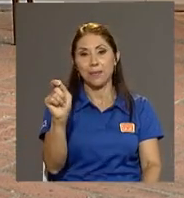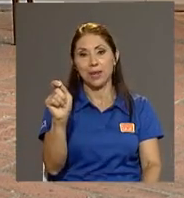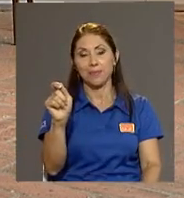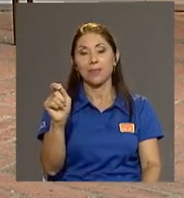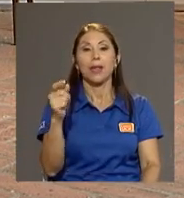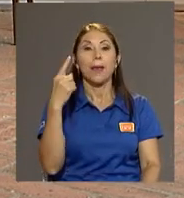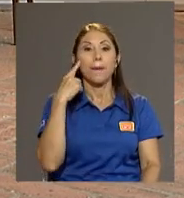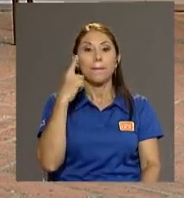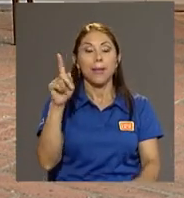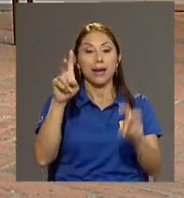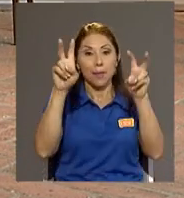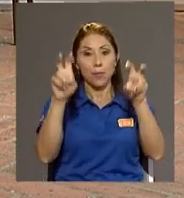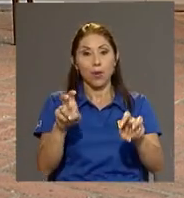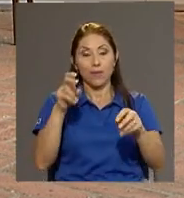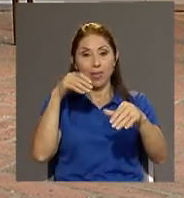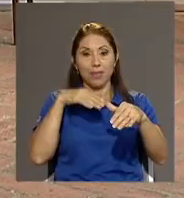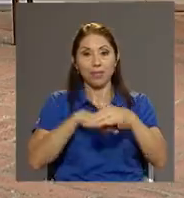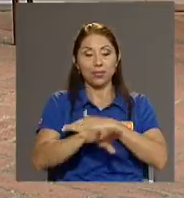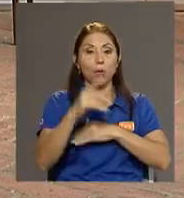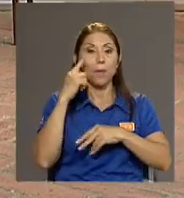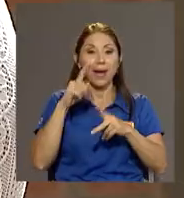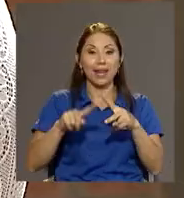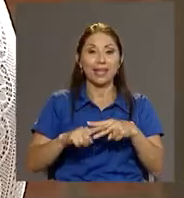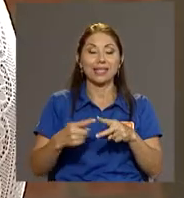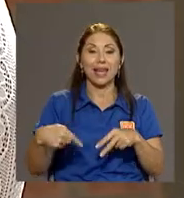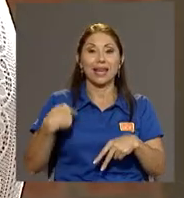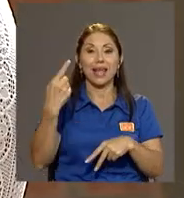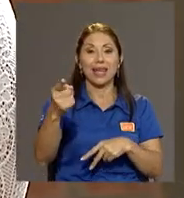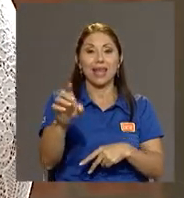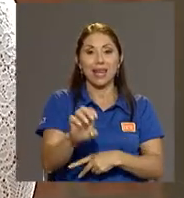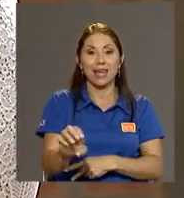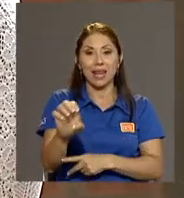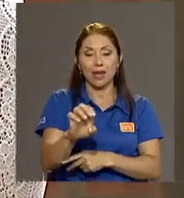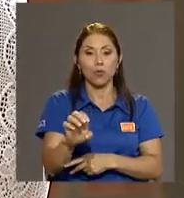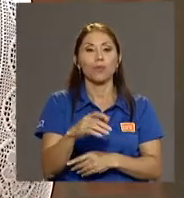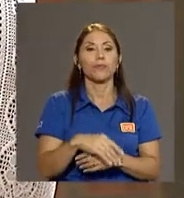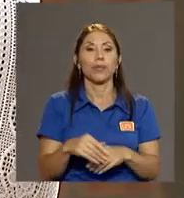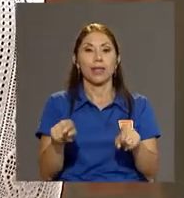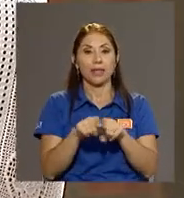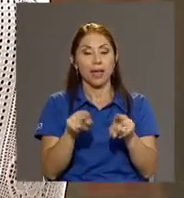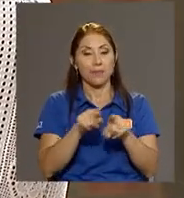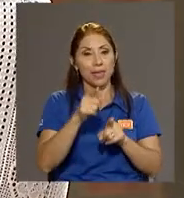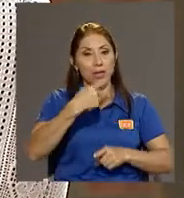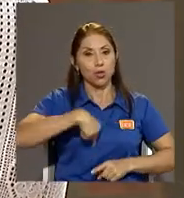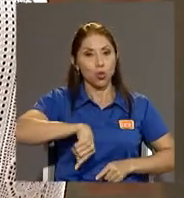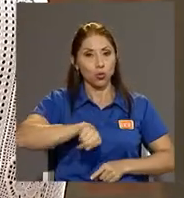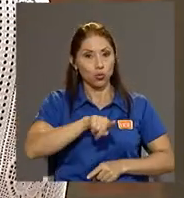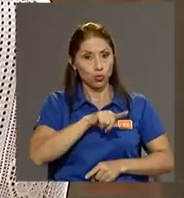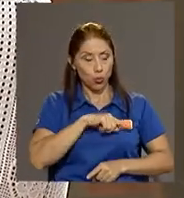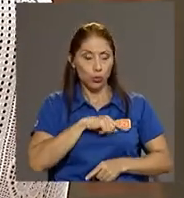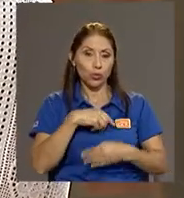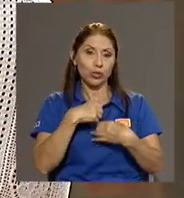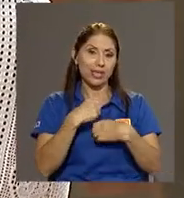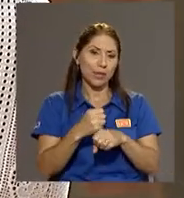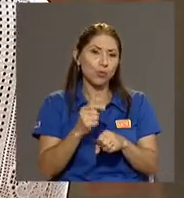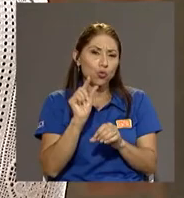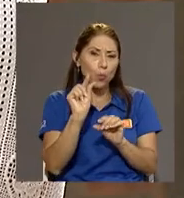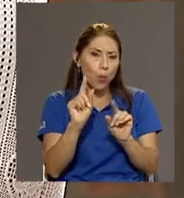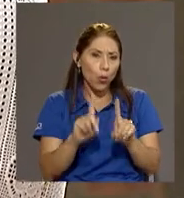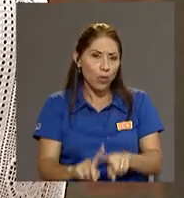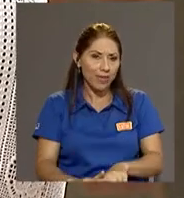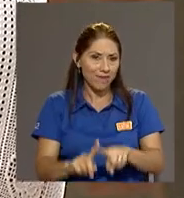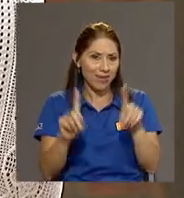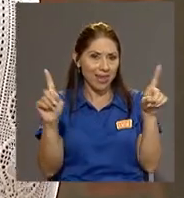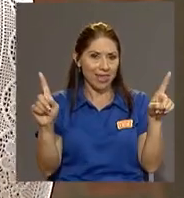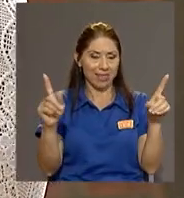para iniciar en enero la próxima generación, ¿verdad? Nosotros también hacemos una admisión un poco diferente.